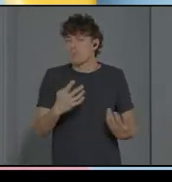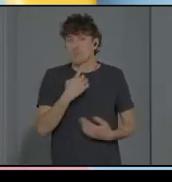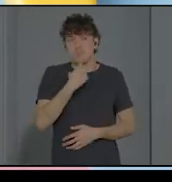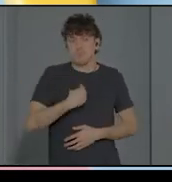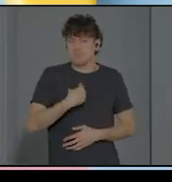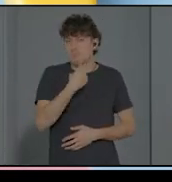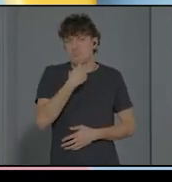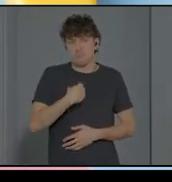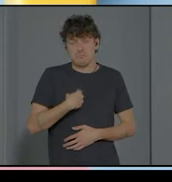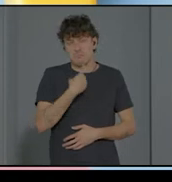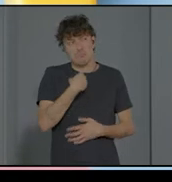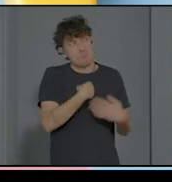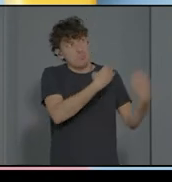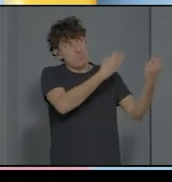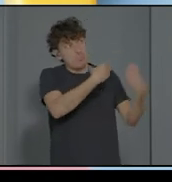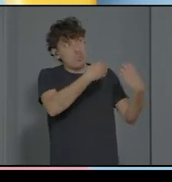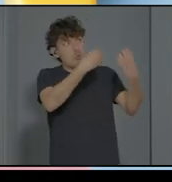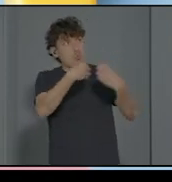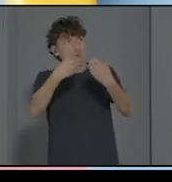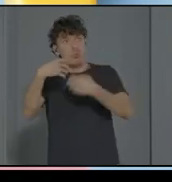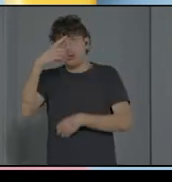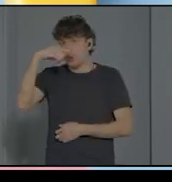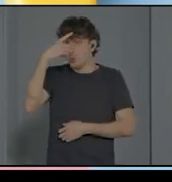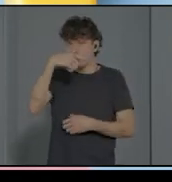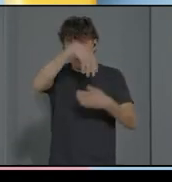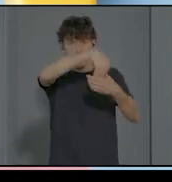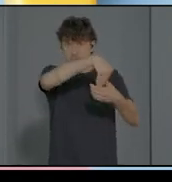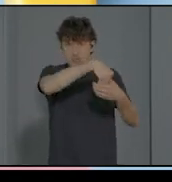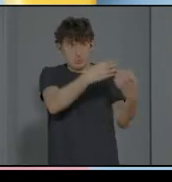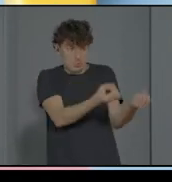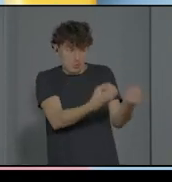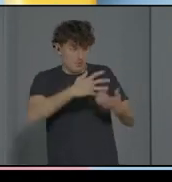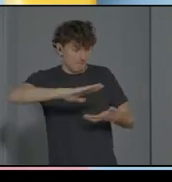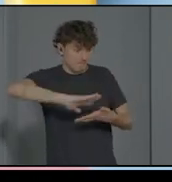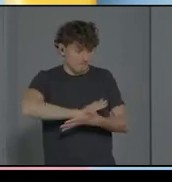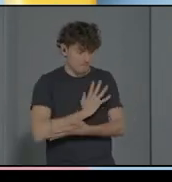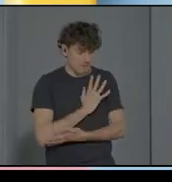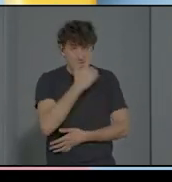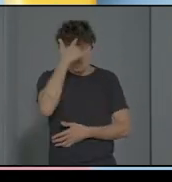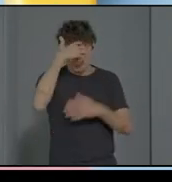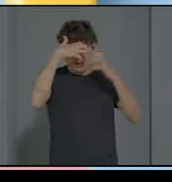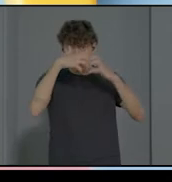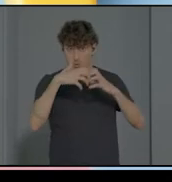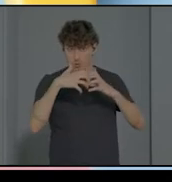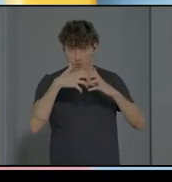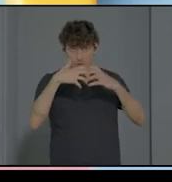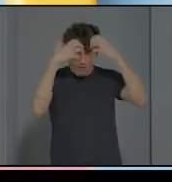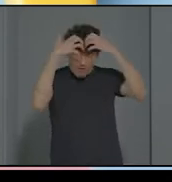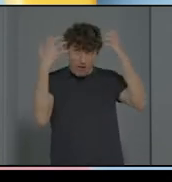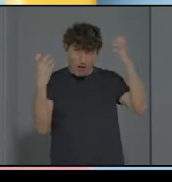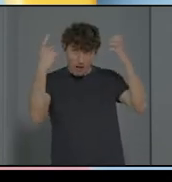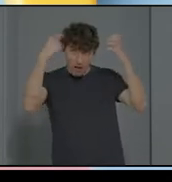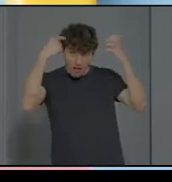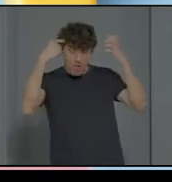dice a nivel cultural y existe en el cerebro algo que nos empuja a responder de forma automática a este tipo de